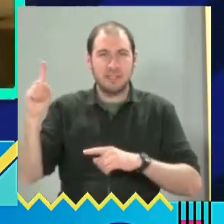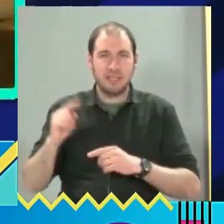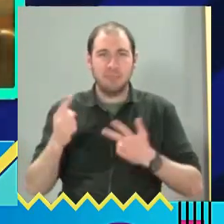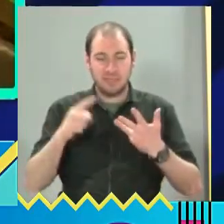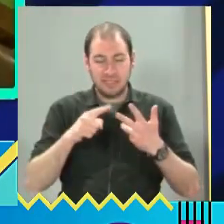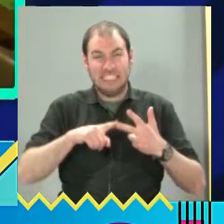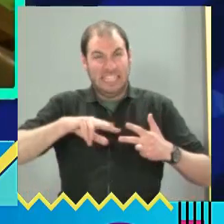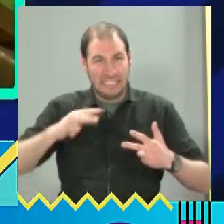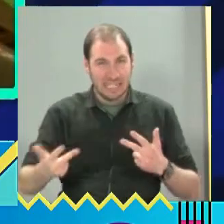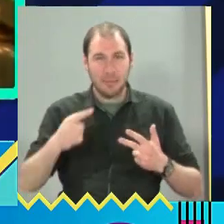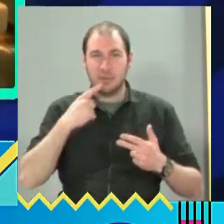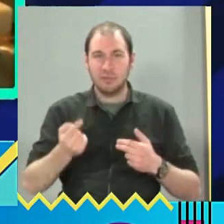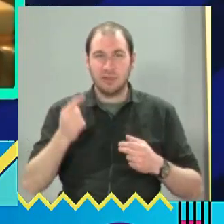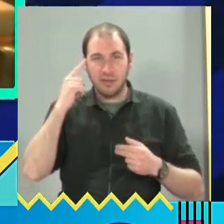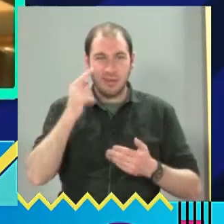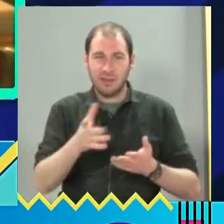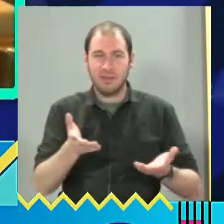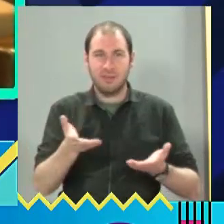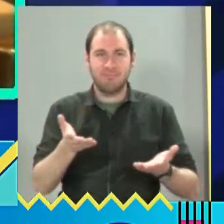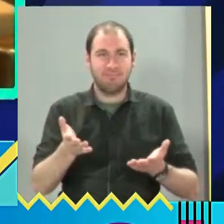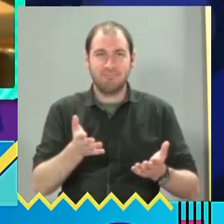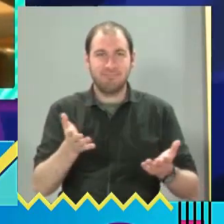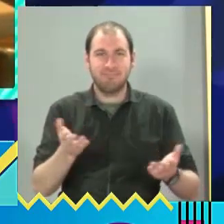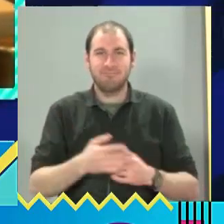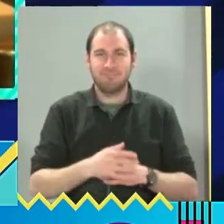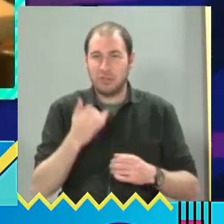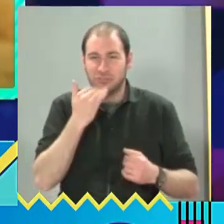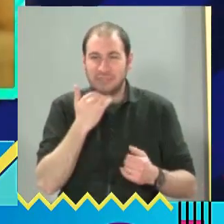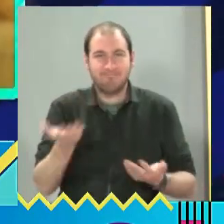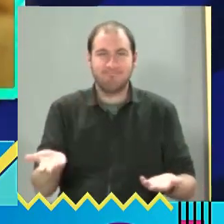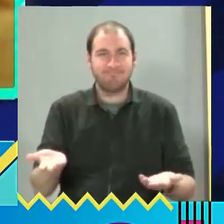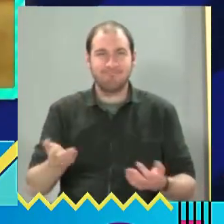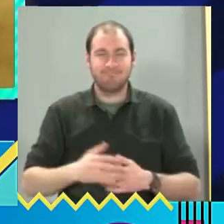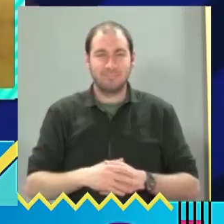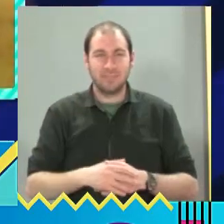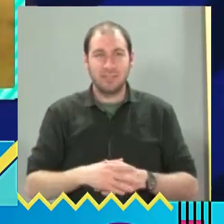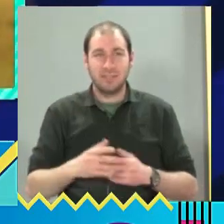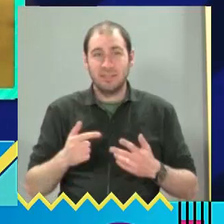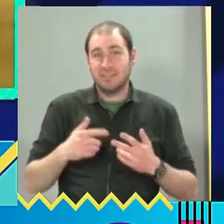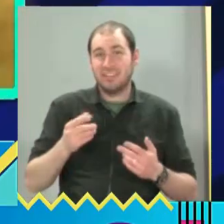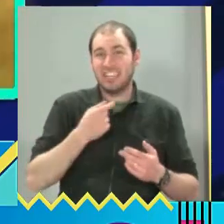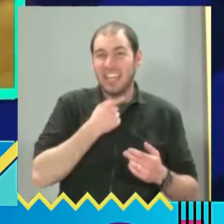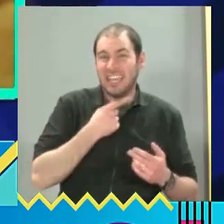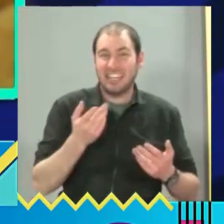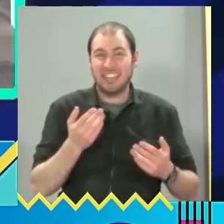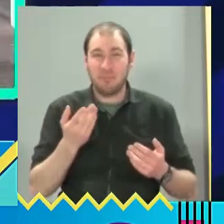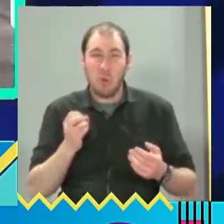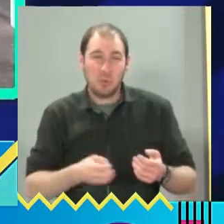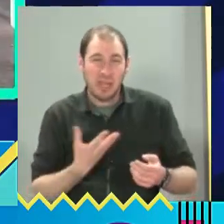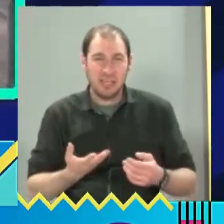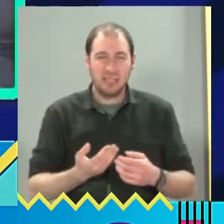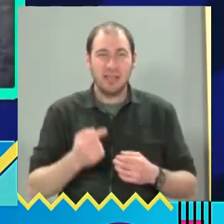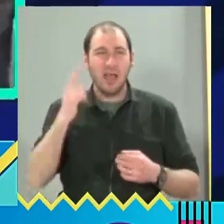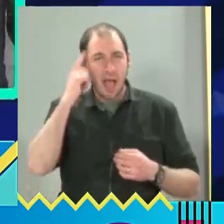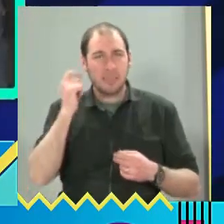la tercera vez se queda sin excusas. Y vas a decirte, no sé por qué lo compré. Tenía ganas, se me dio la gana. Entonces aprender a